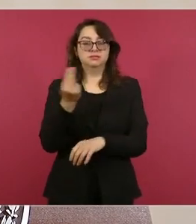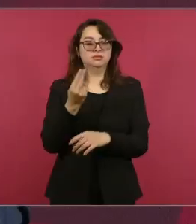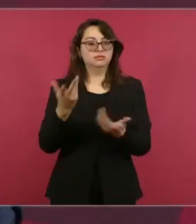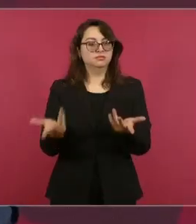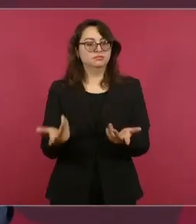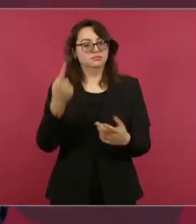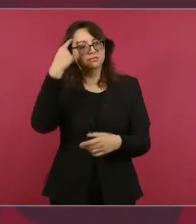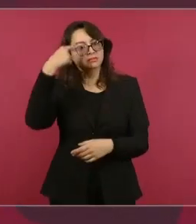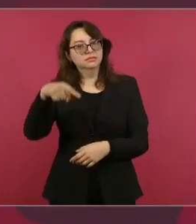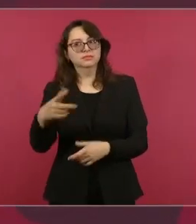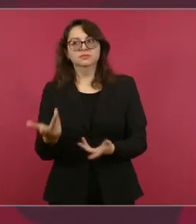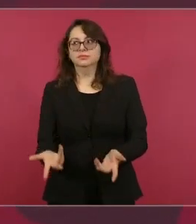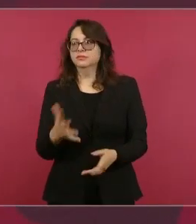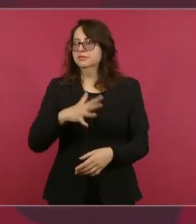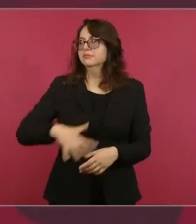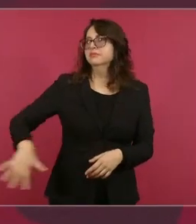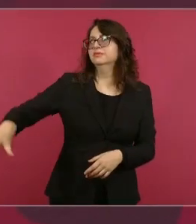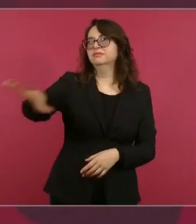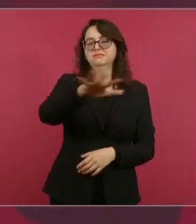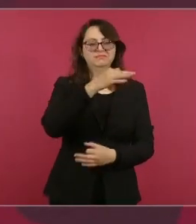nada más para los que